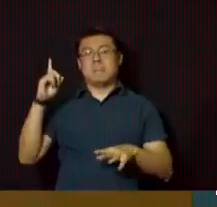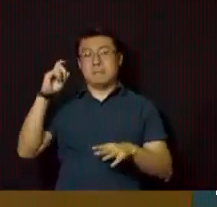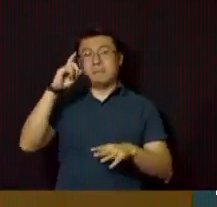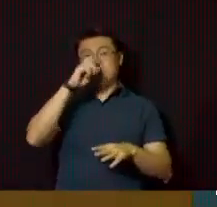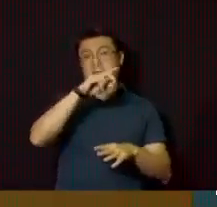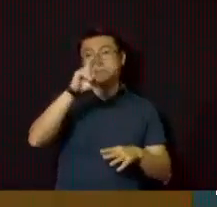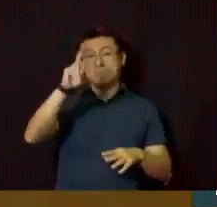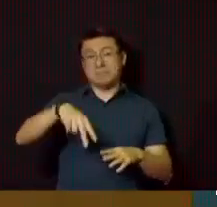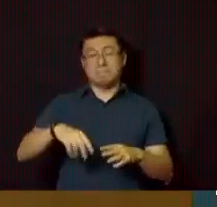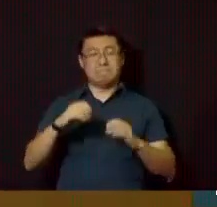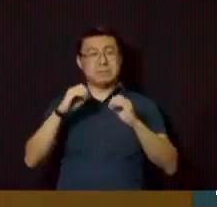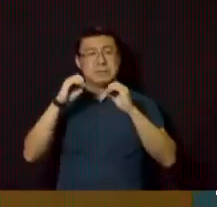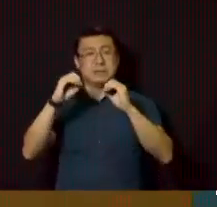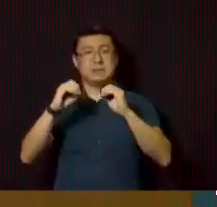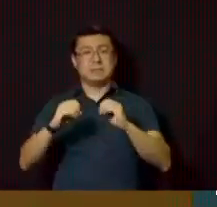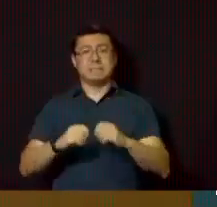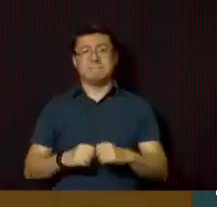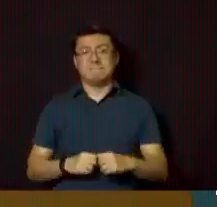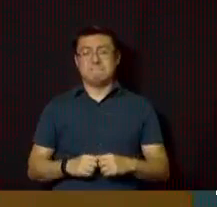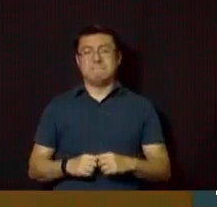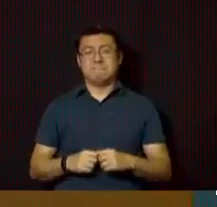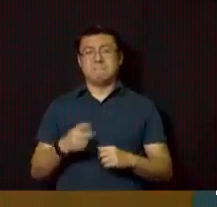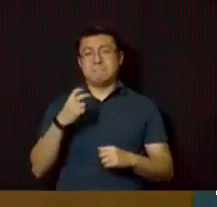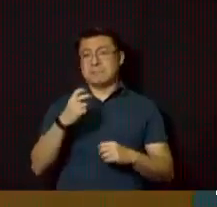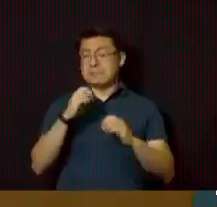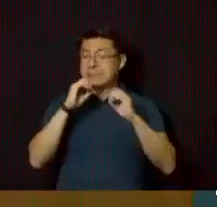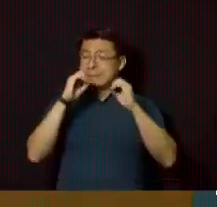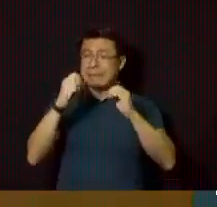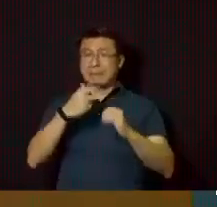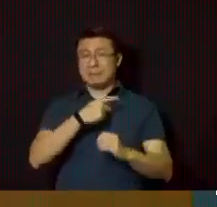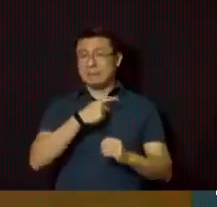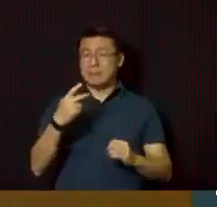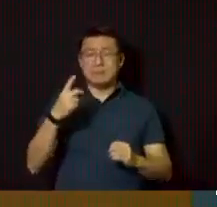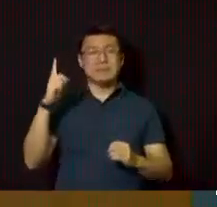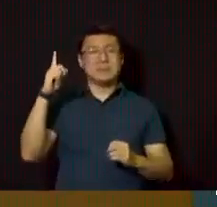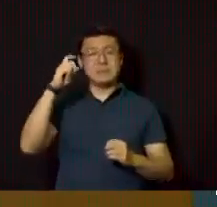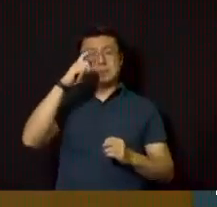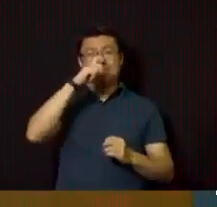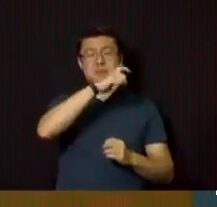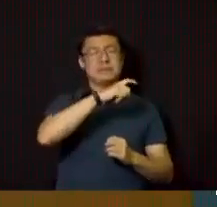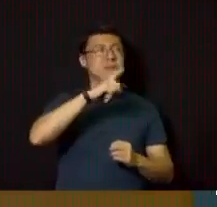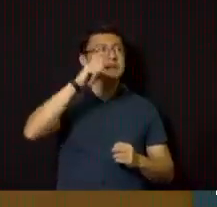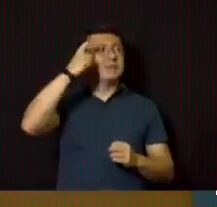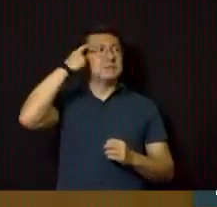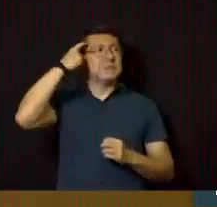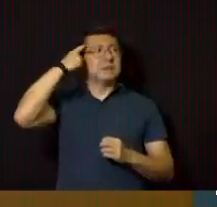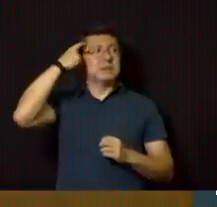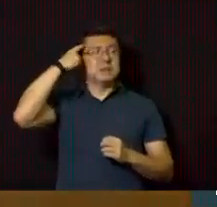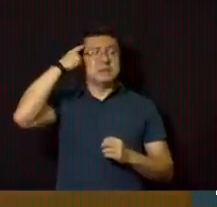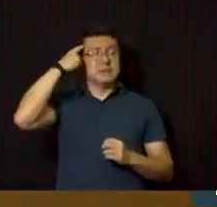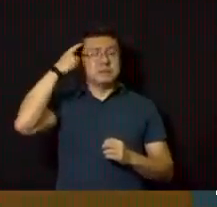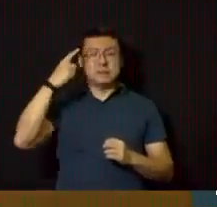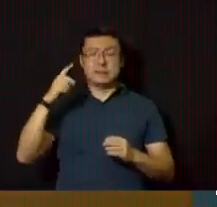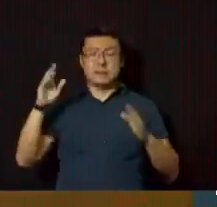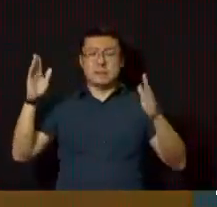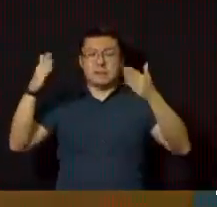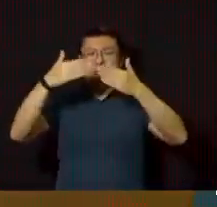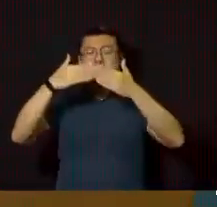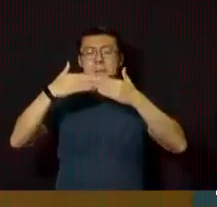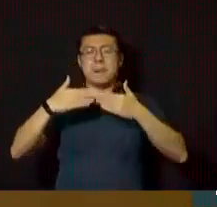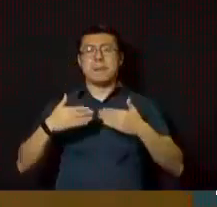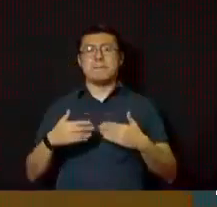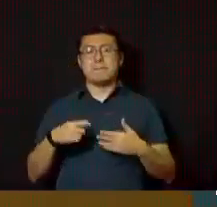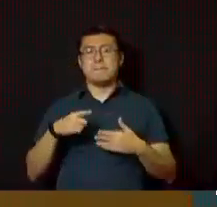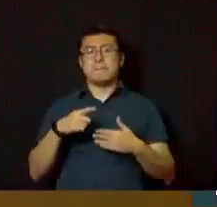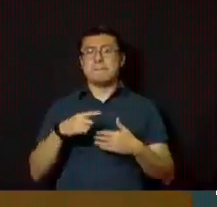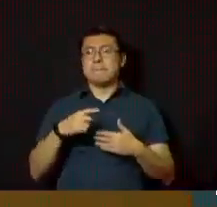bajo cero incluso. Llegar a cero es bien duro, sobre todo cuando tu mente está muy, muy cerrada. Ahora que